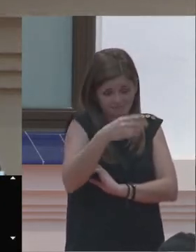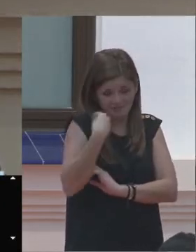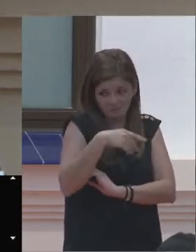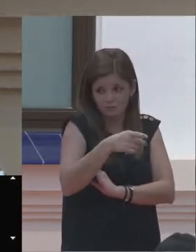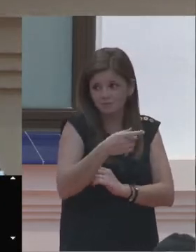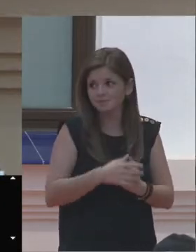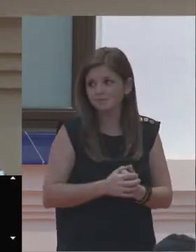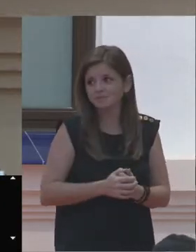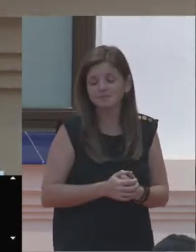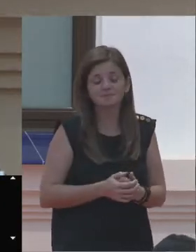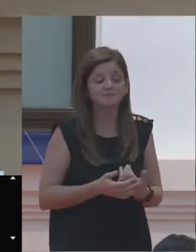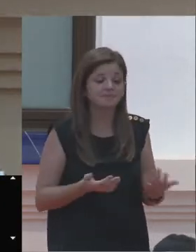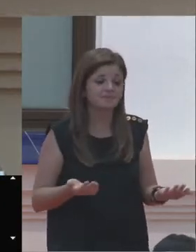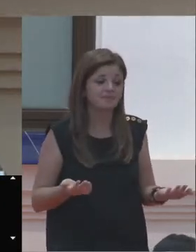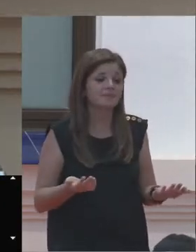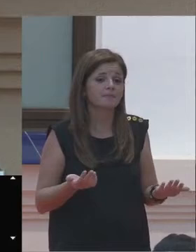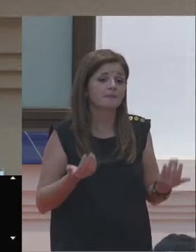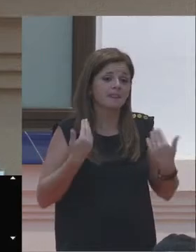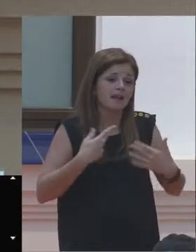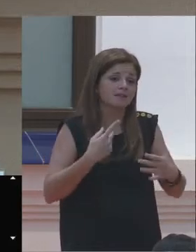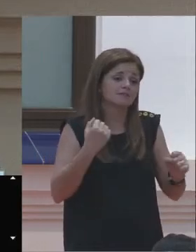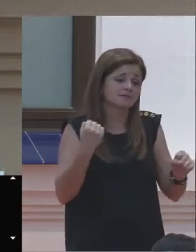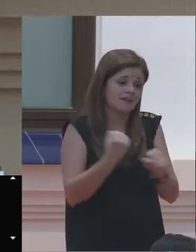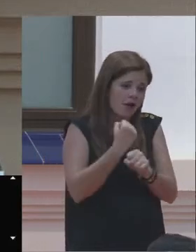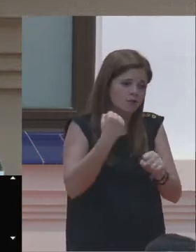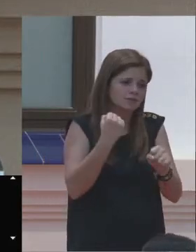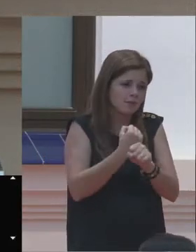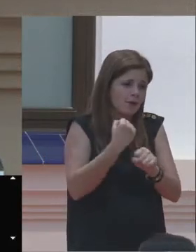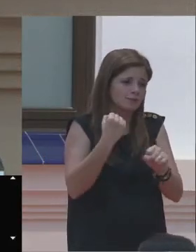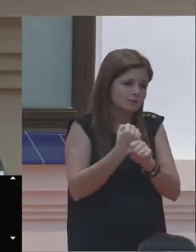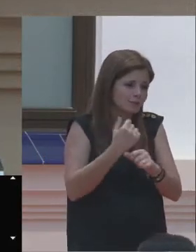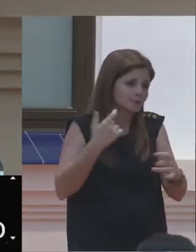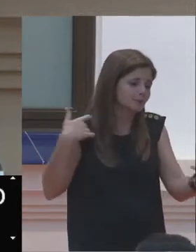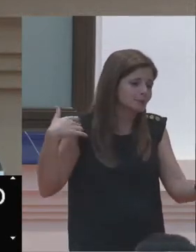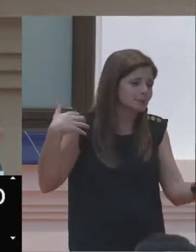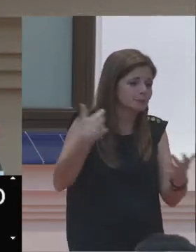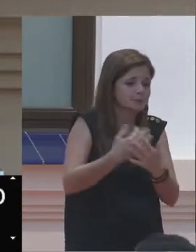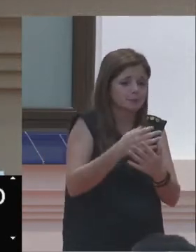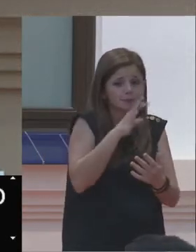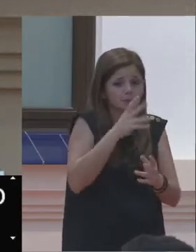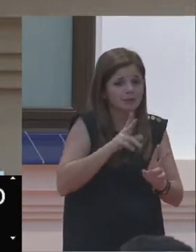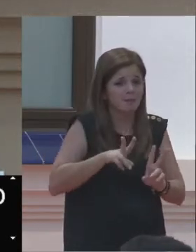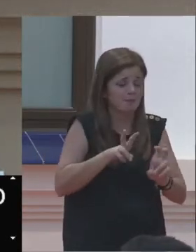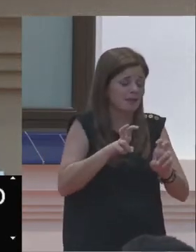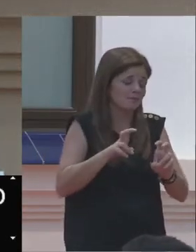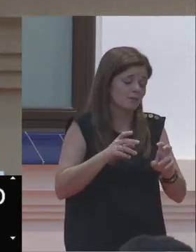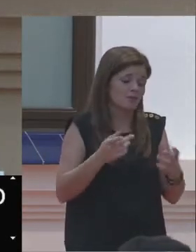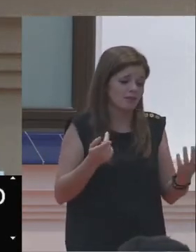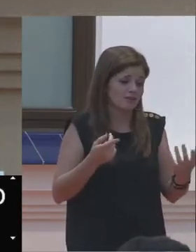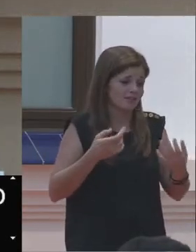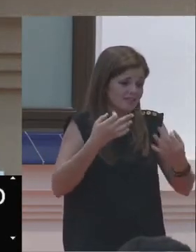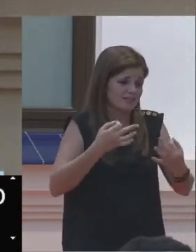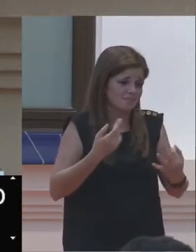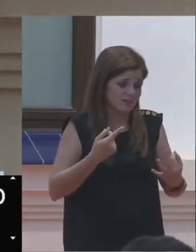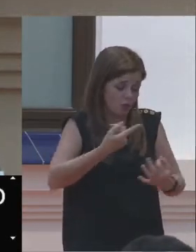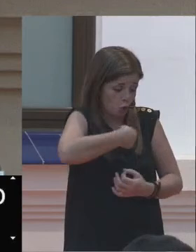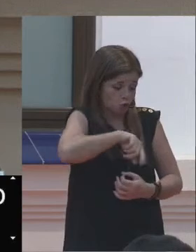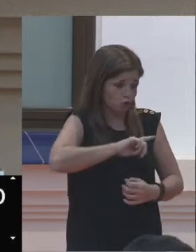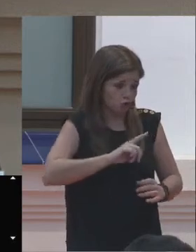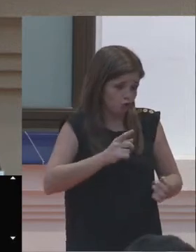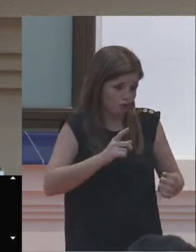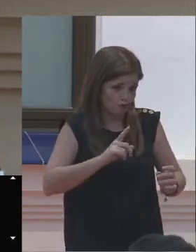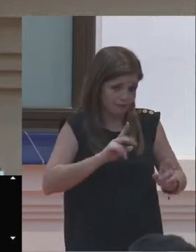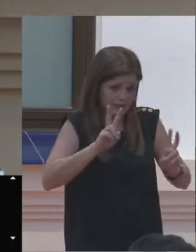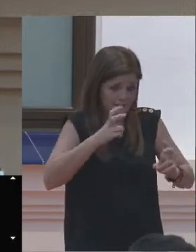uno, después de mucho trabajo, porque los primeros interesados en la seguridad somos nosotros, llegamos a